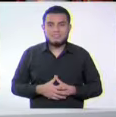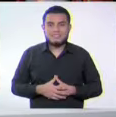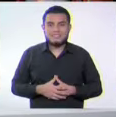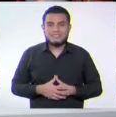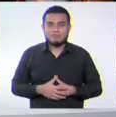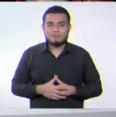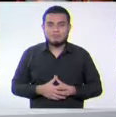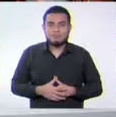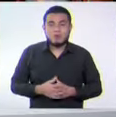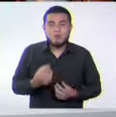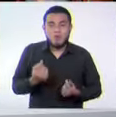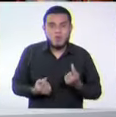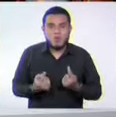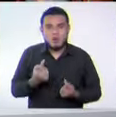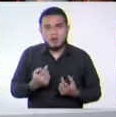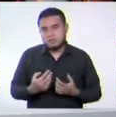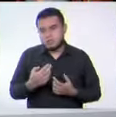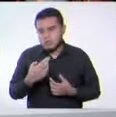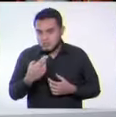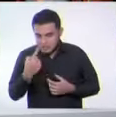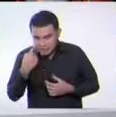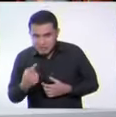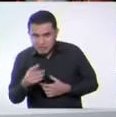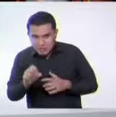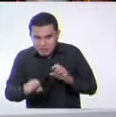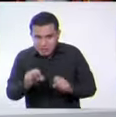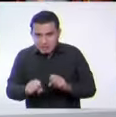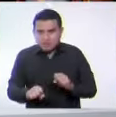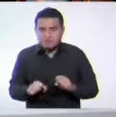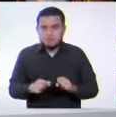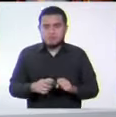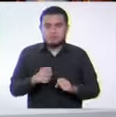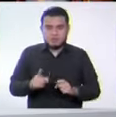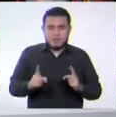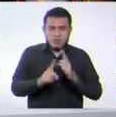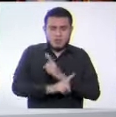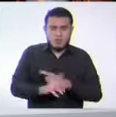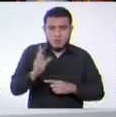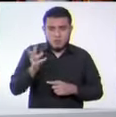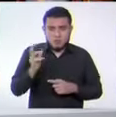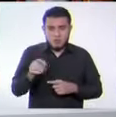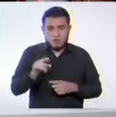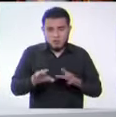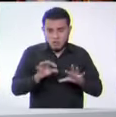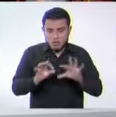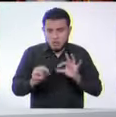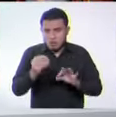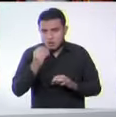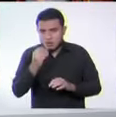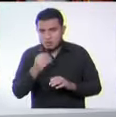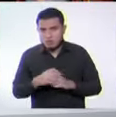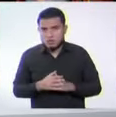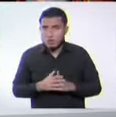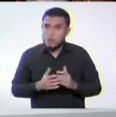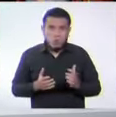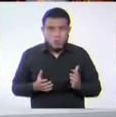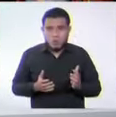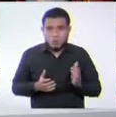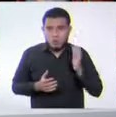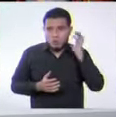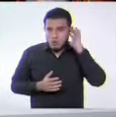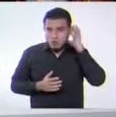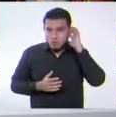¿Cuáles resultados lograste evidenciar? ¿Existió un cambio de color en ciertos alimentos o no?